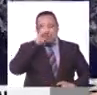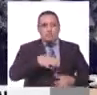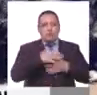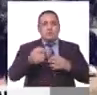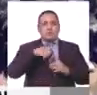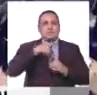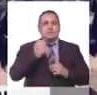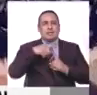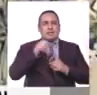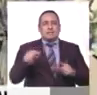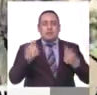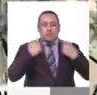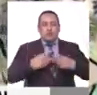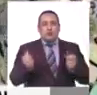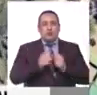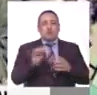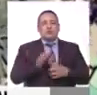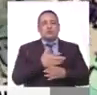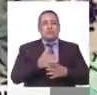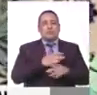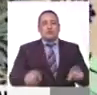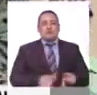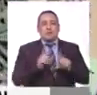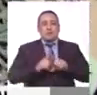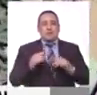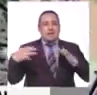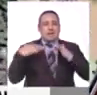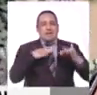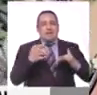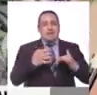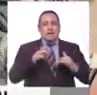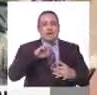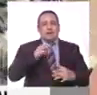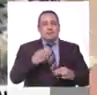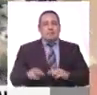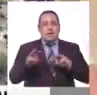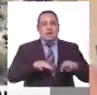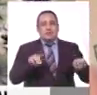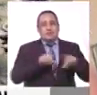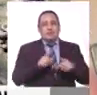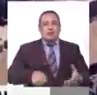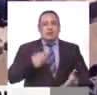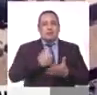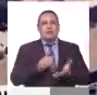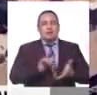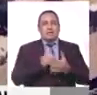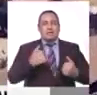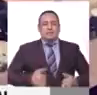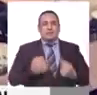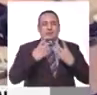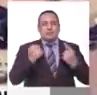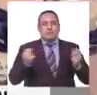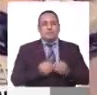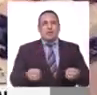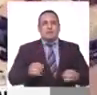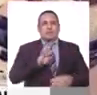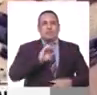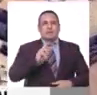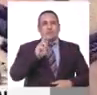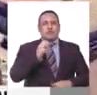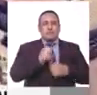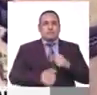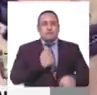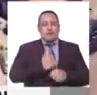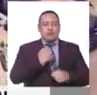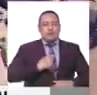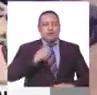de Tarata en mérito a su participación en la Guerra del Pacífico y el resarcimiento que amerita los más de 42 años